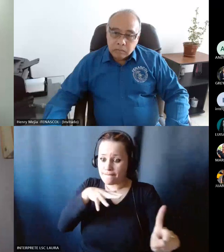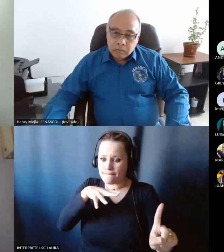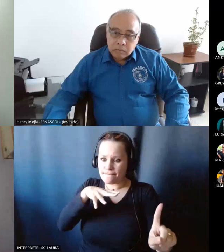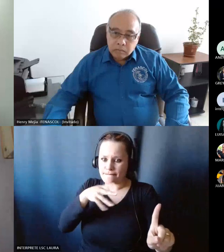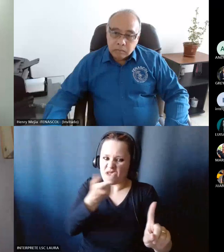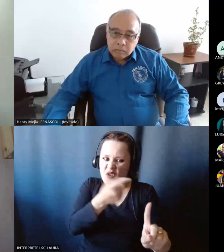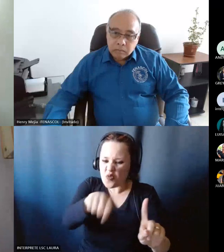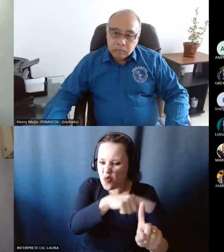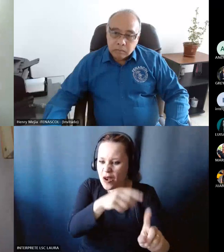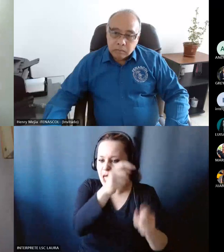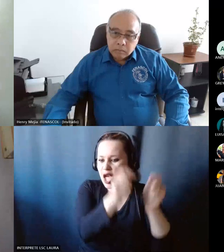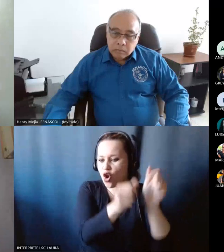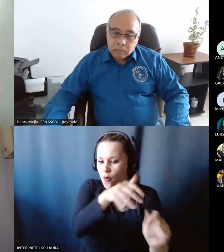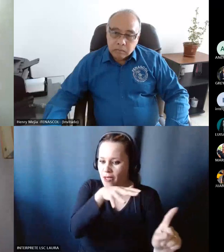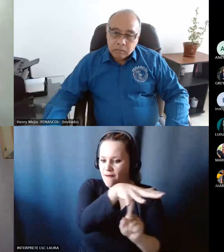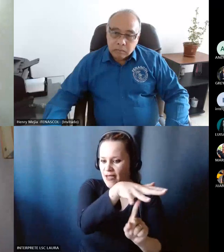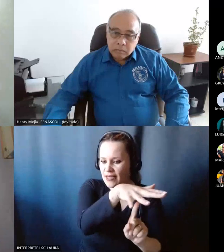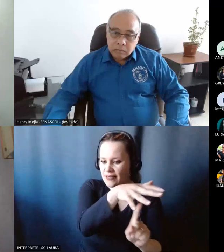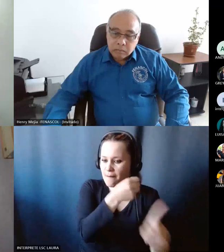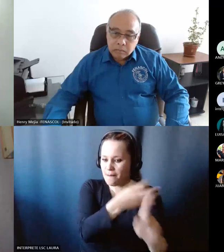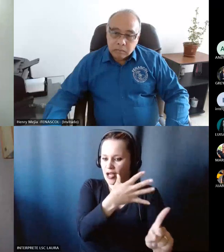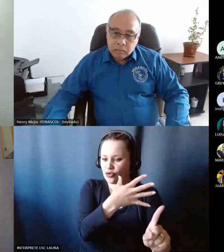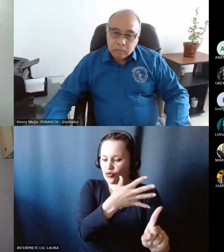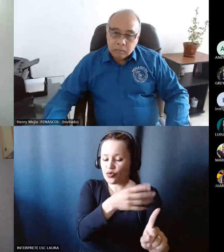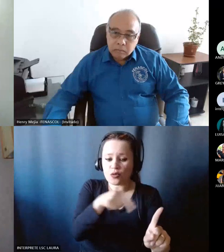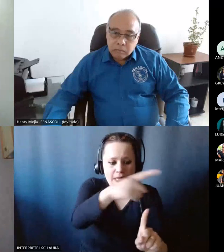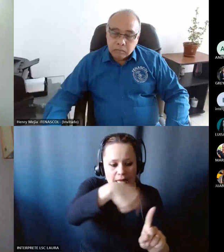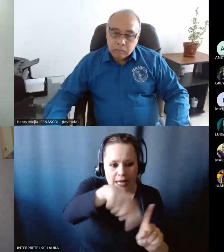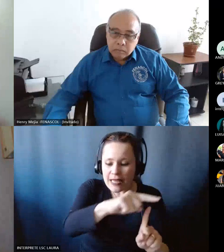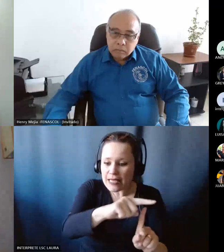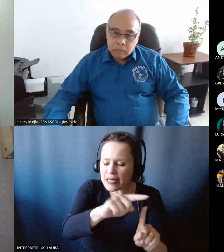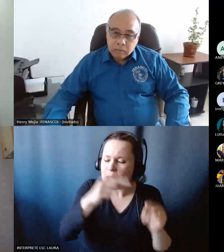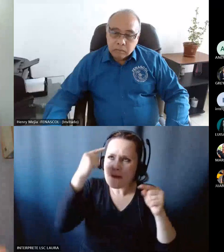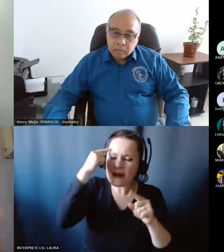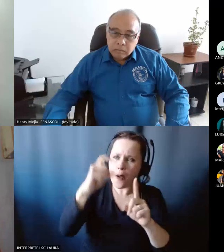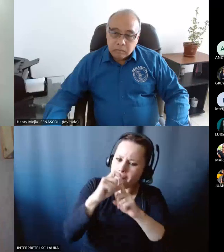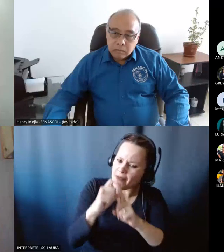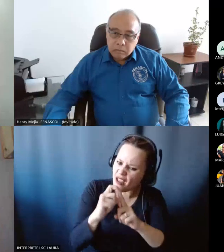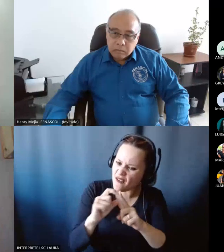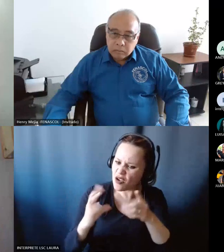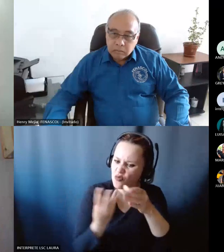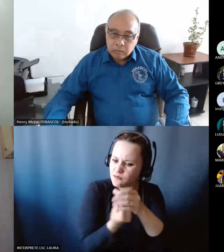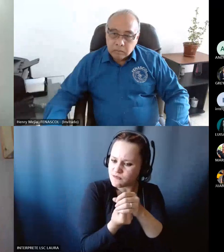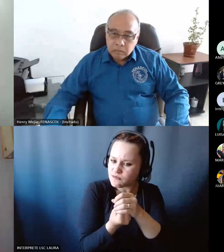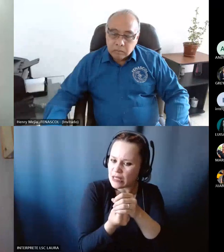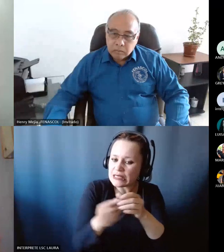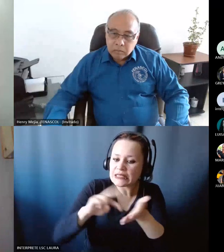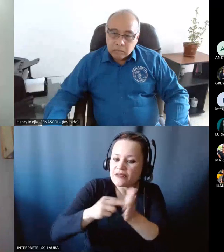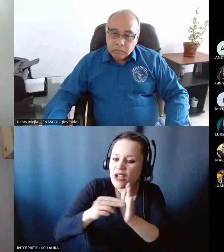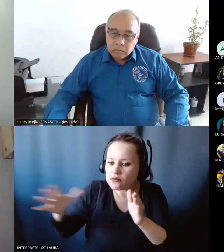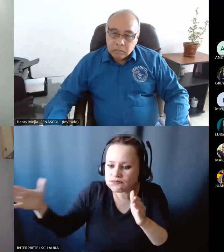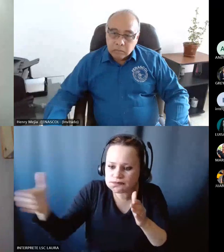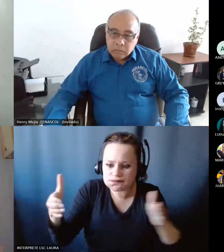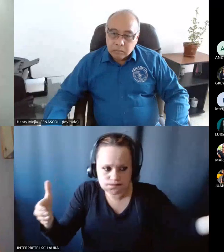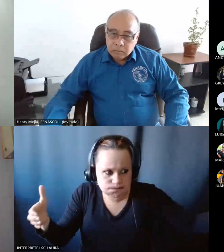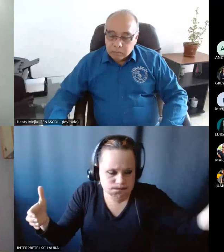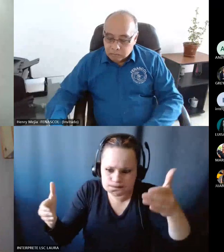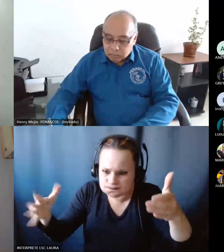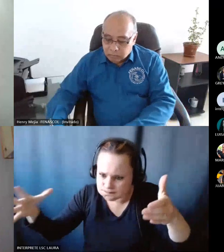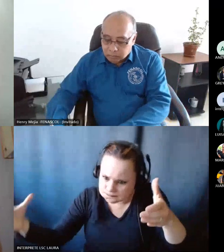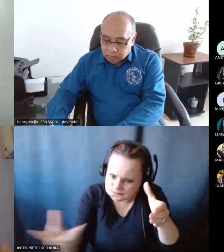por eso el concepto de inclusión debe ser involucrar a todos y no dejarlos a todos porque esto